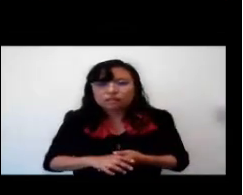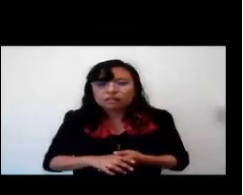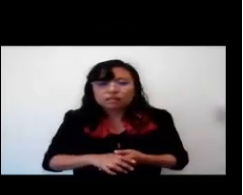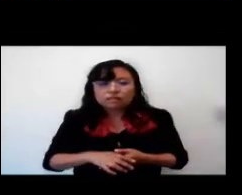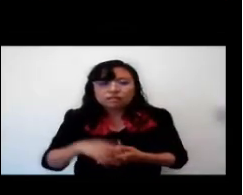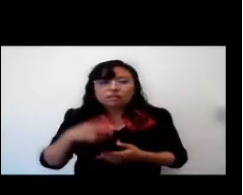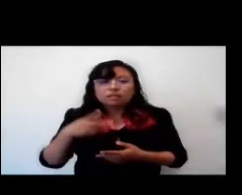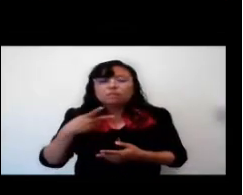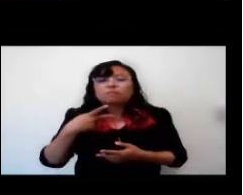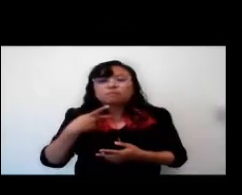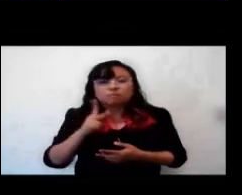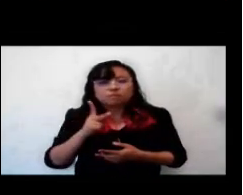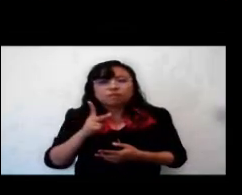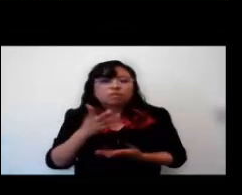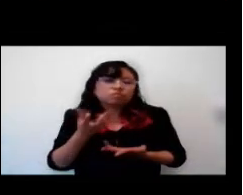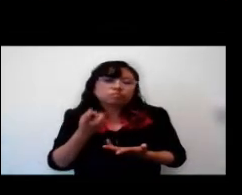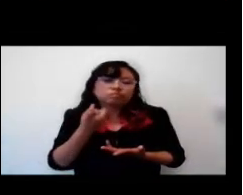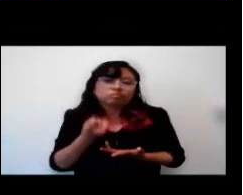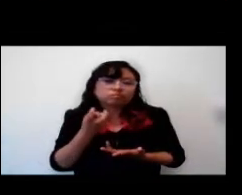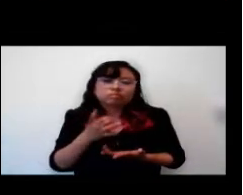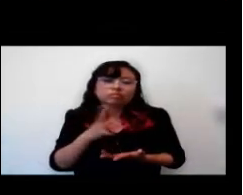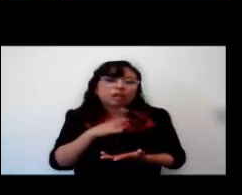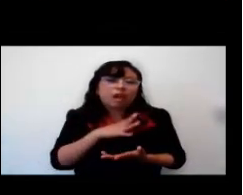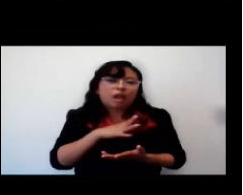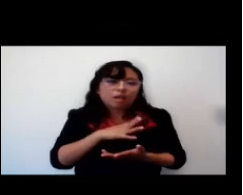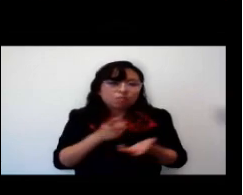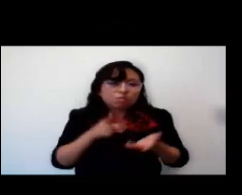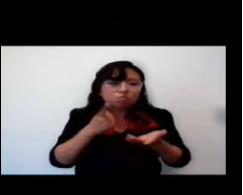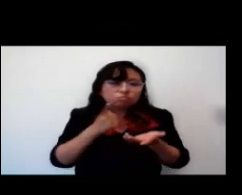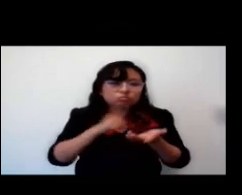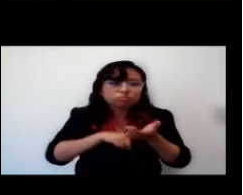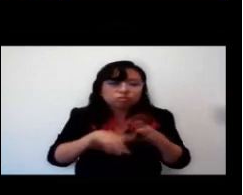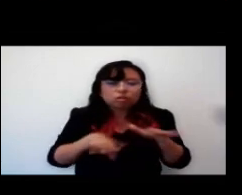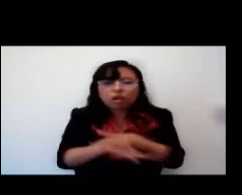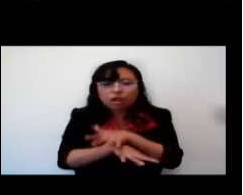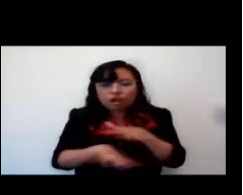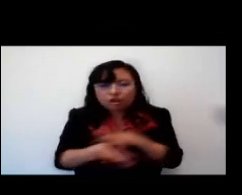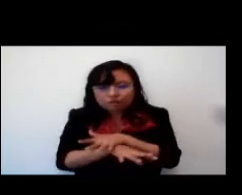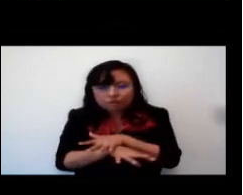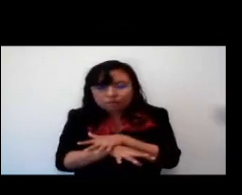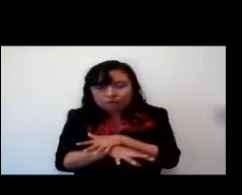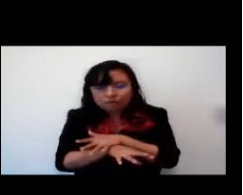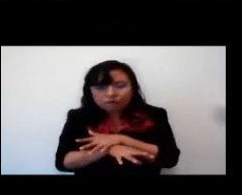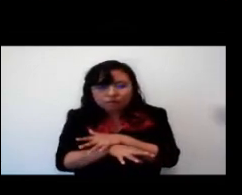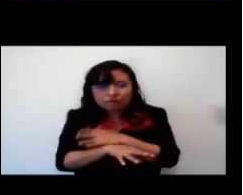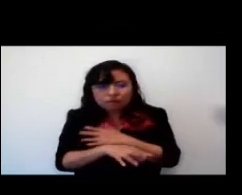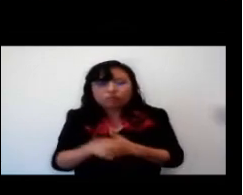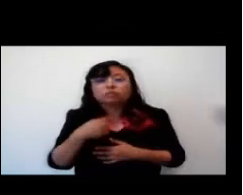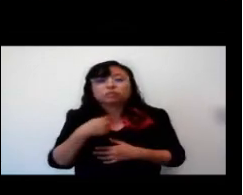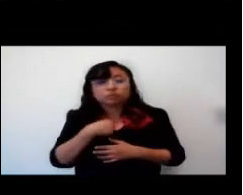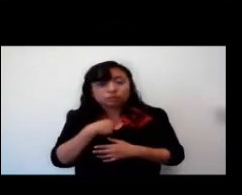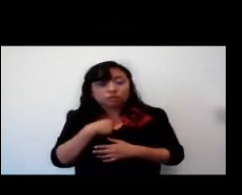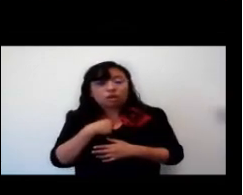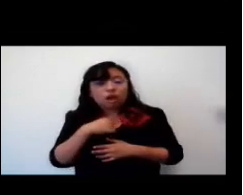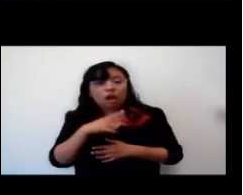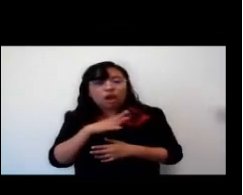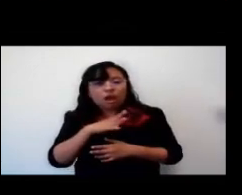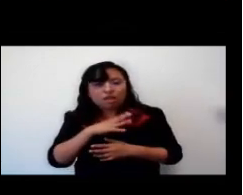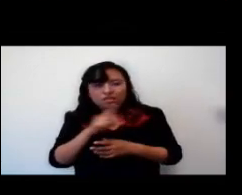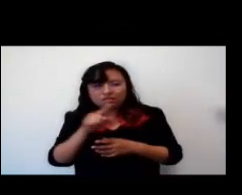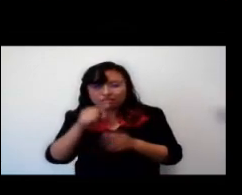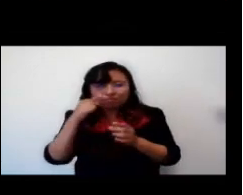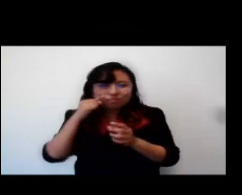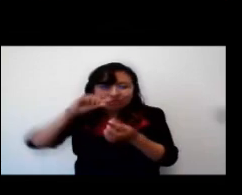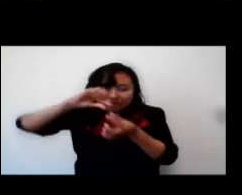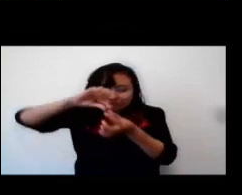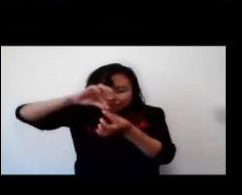ciertos defectos. Y estos defectos los vemos aquí. En estas células ciliadas, vean cómo estas células